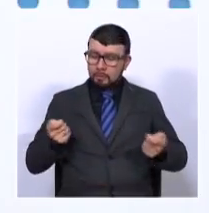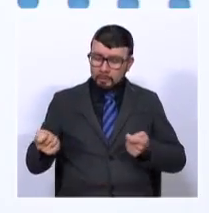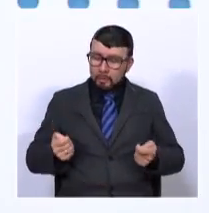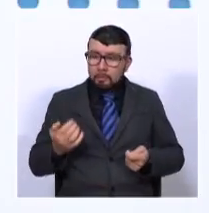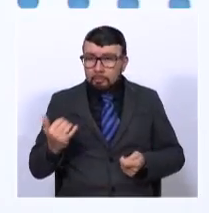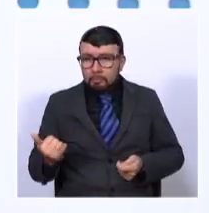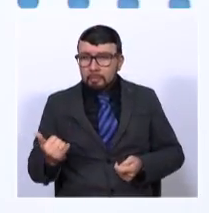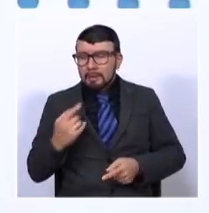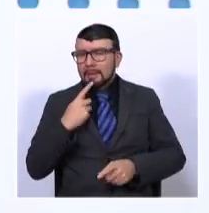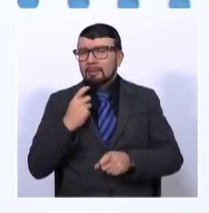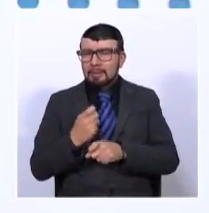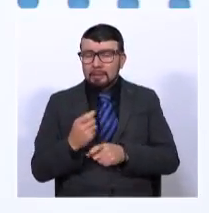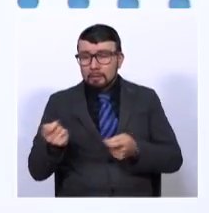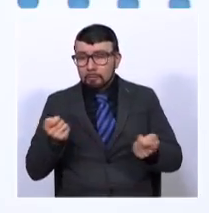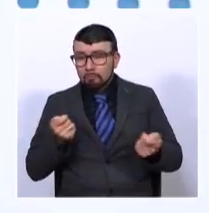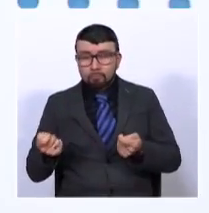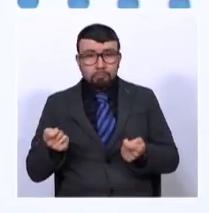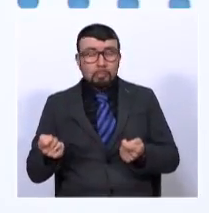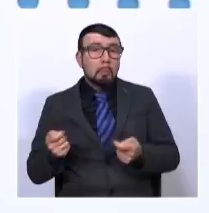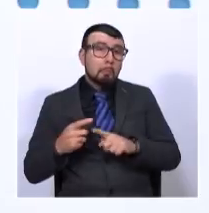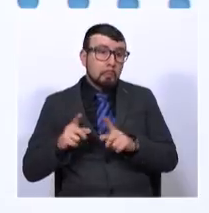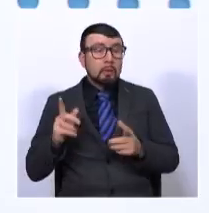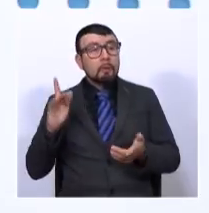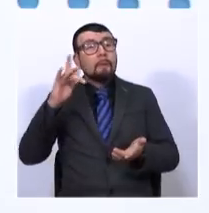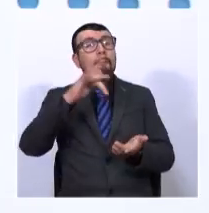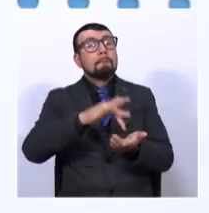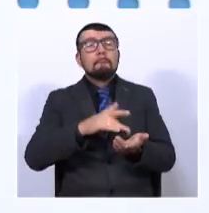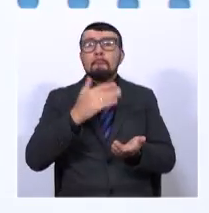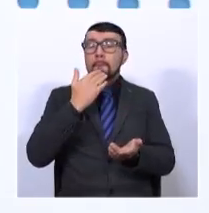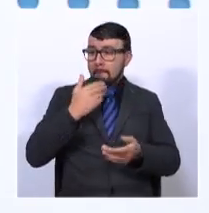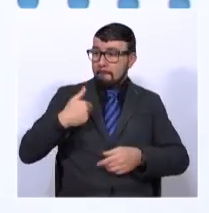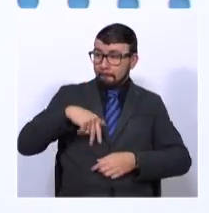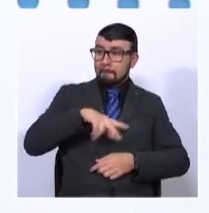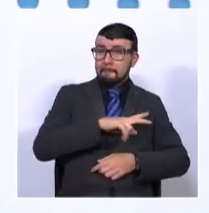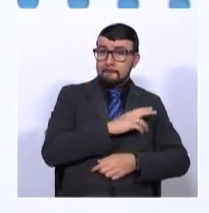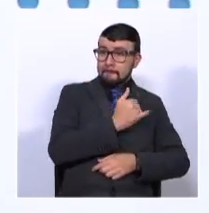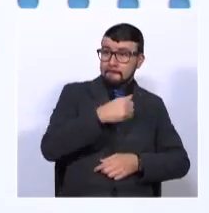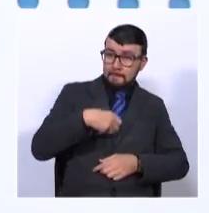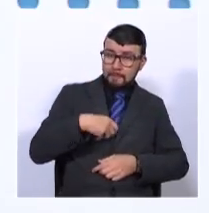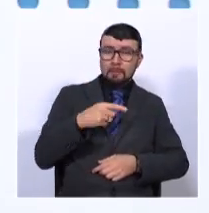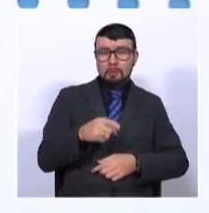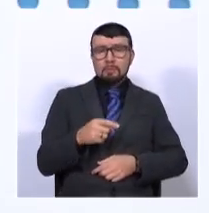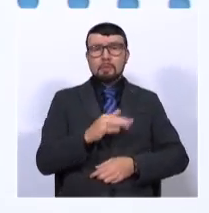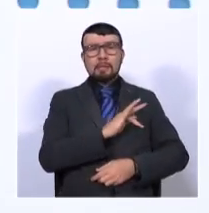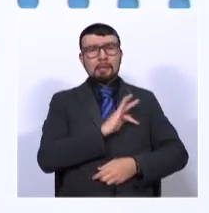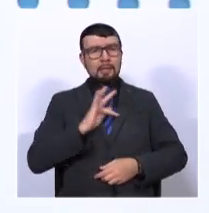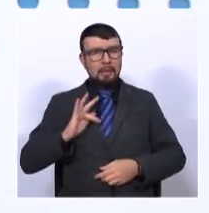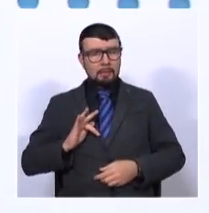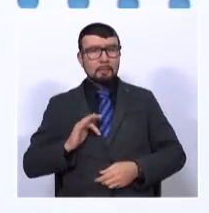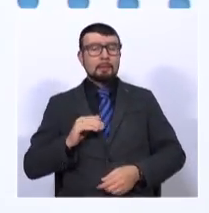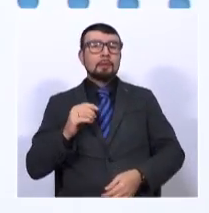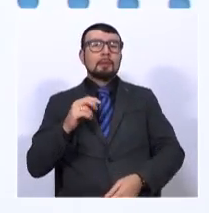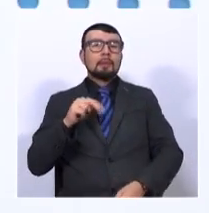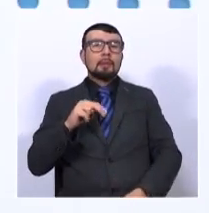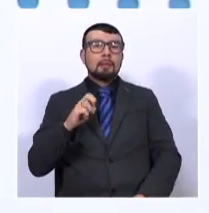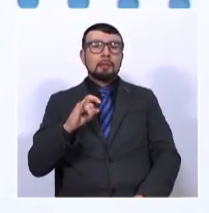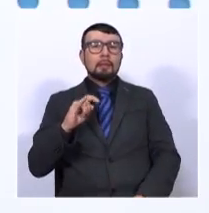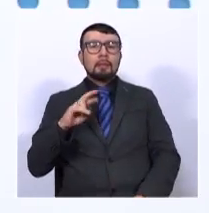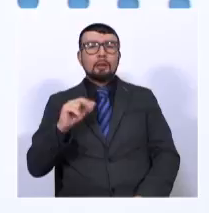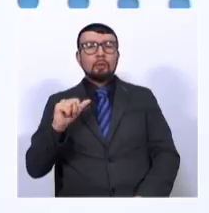más difícil, habría que recurrir, en el caso nuestro, a la terapia neural, a la acupuntura,